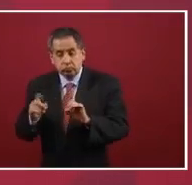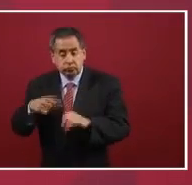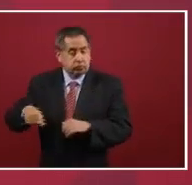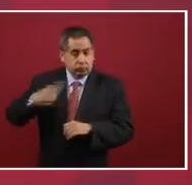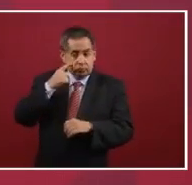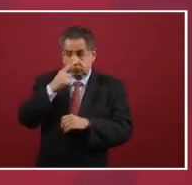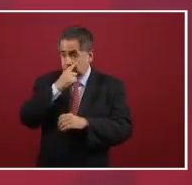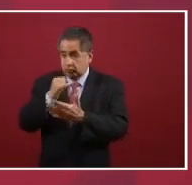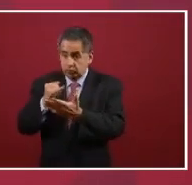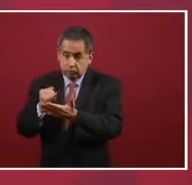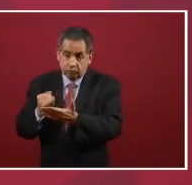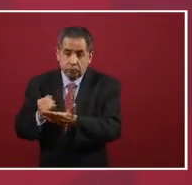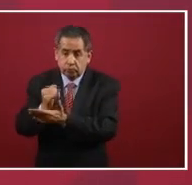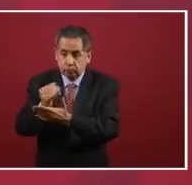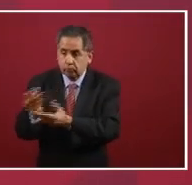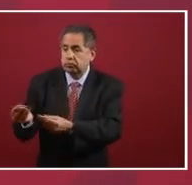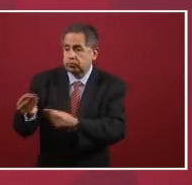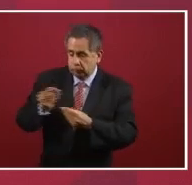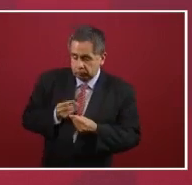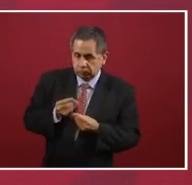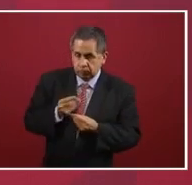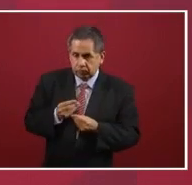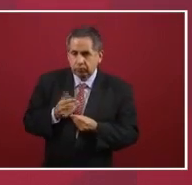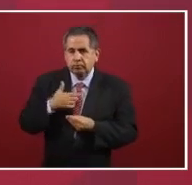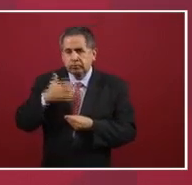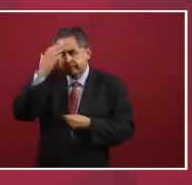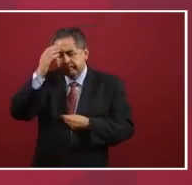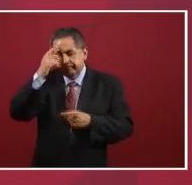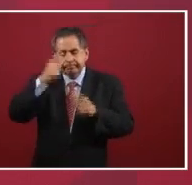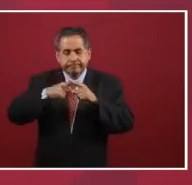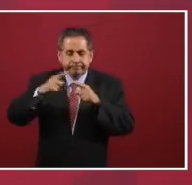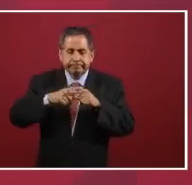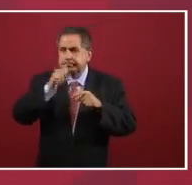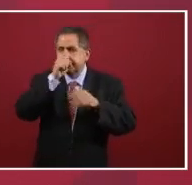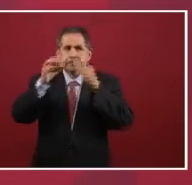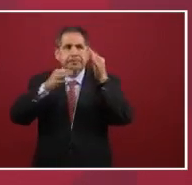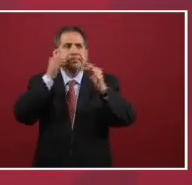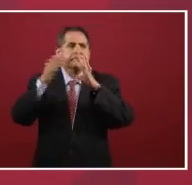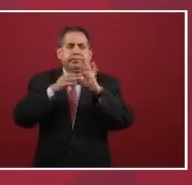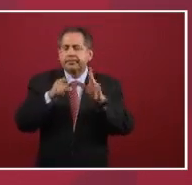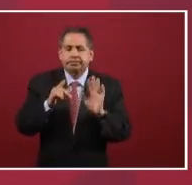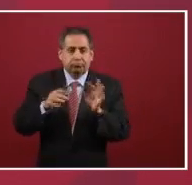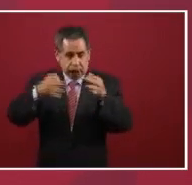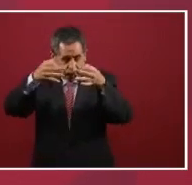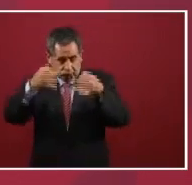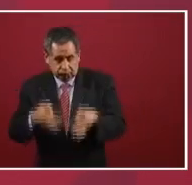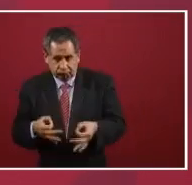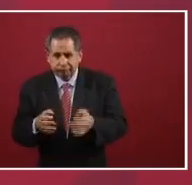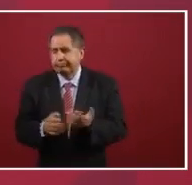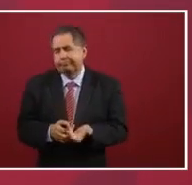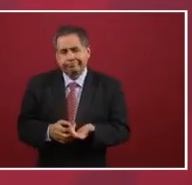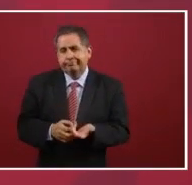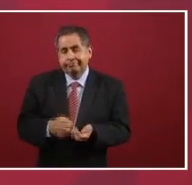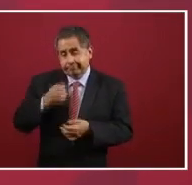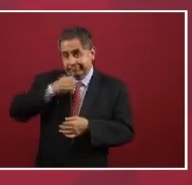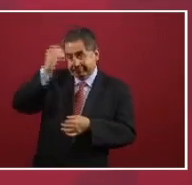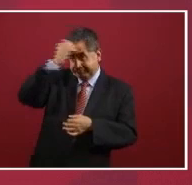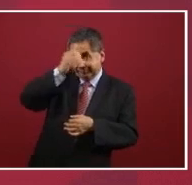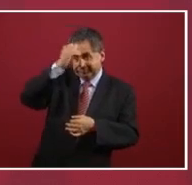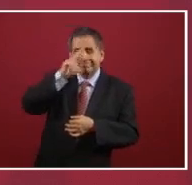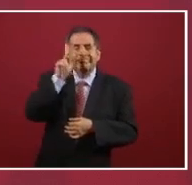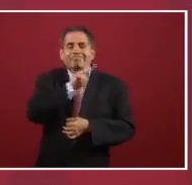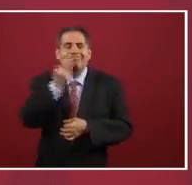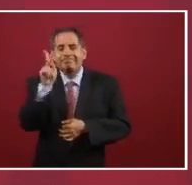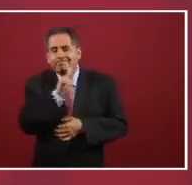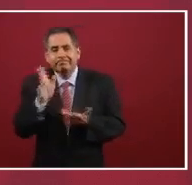de compartirlo, sí conocemos versiones en medios, pero no me gustaría opinar sobre versiones que no son